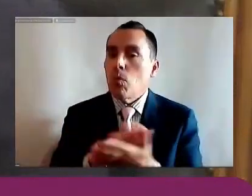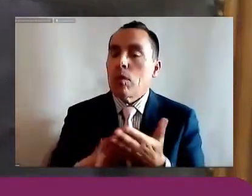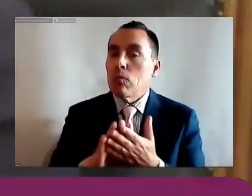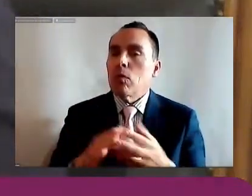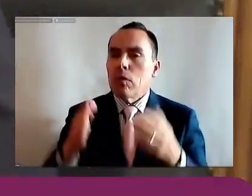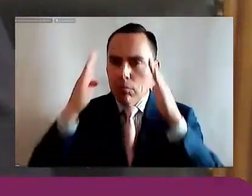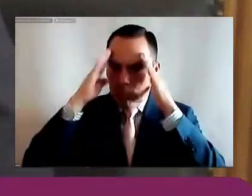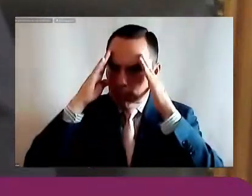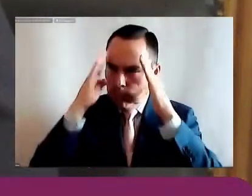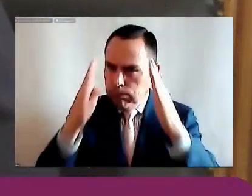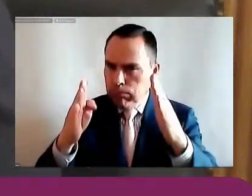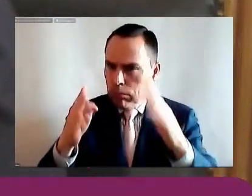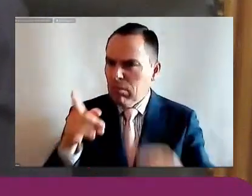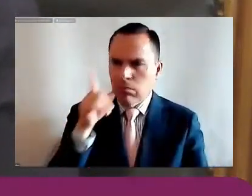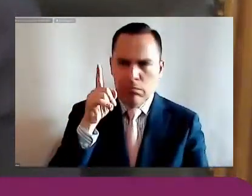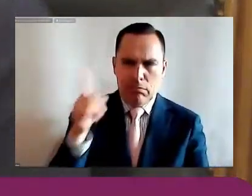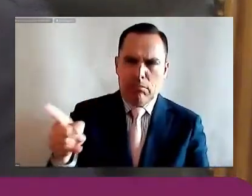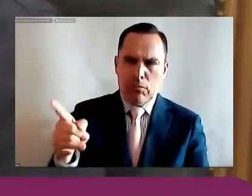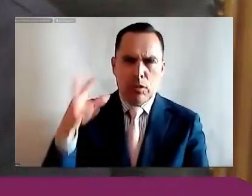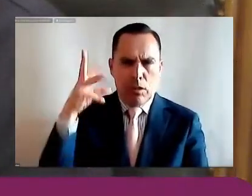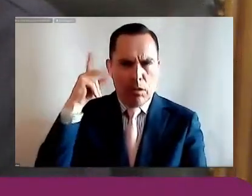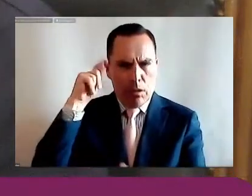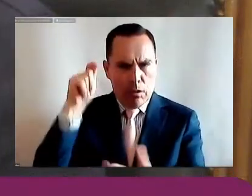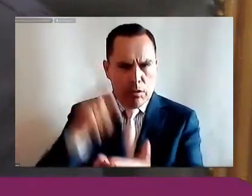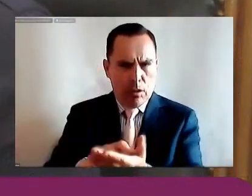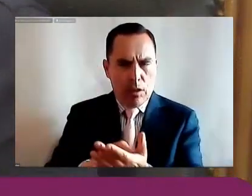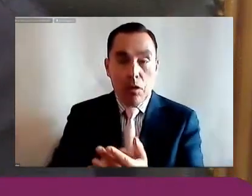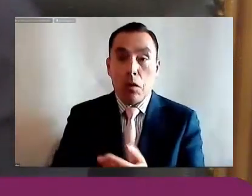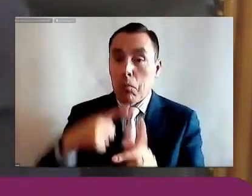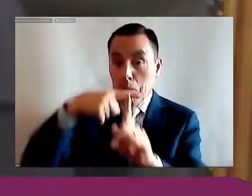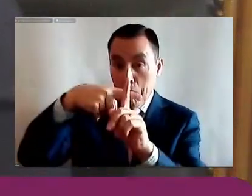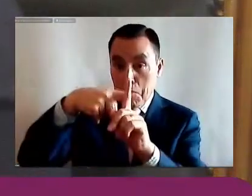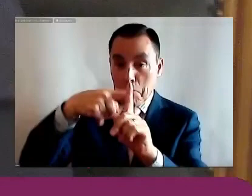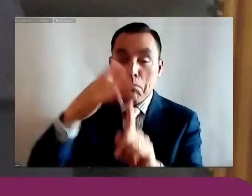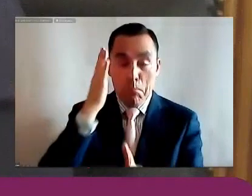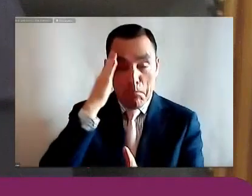tipo de sentencia, si bien la miramos positivamente.